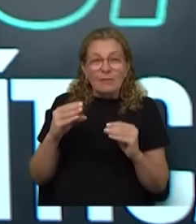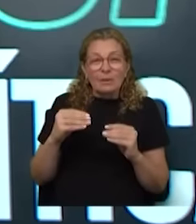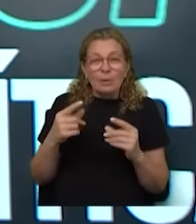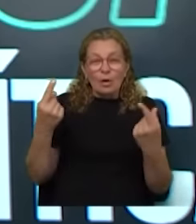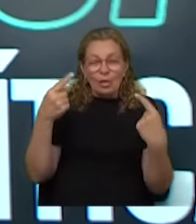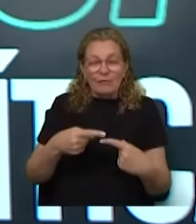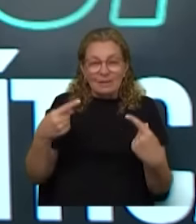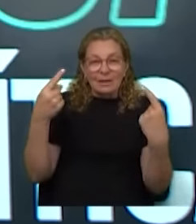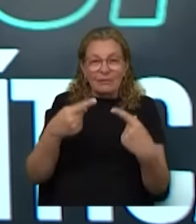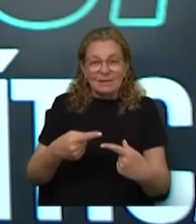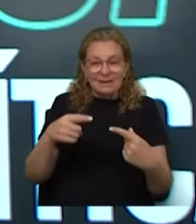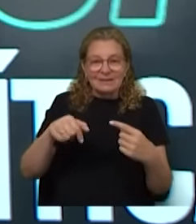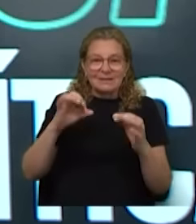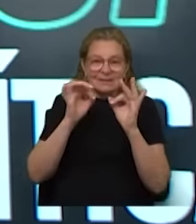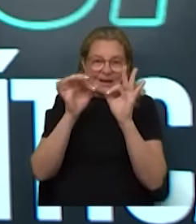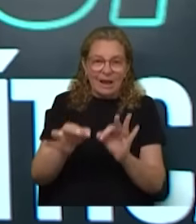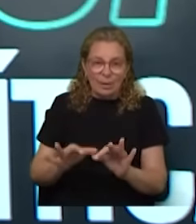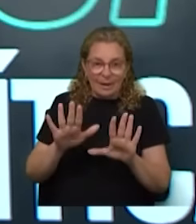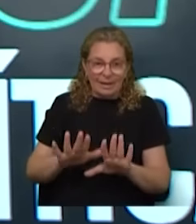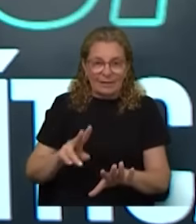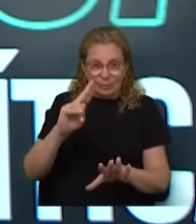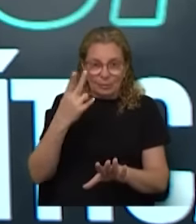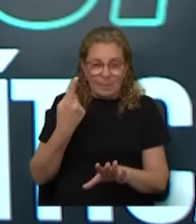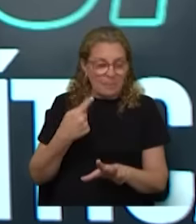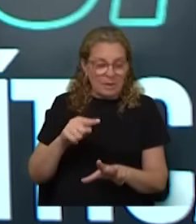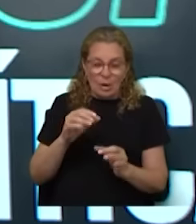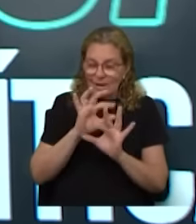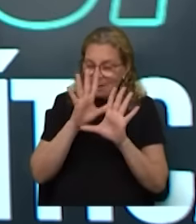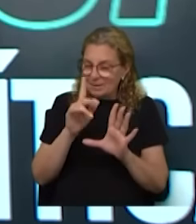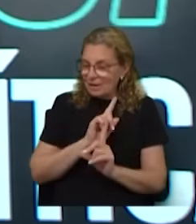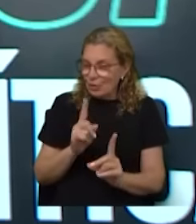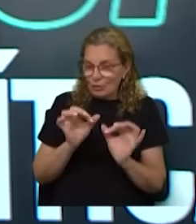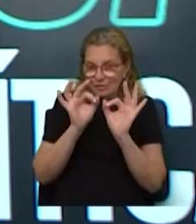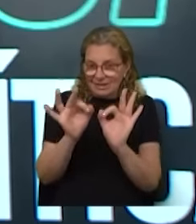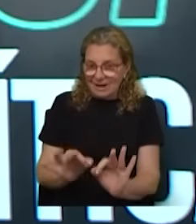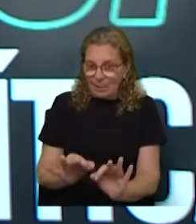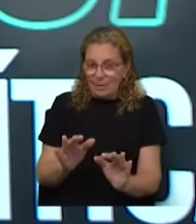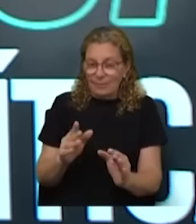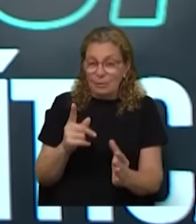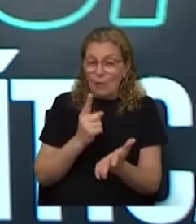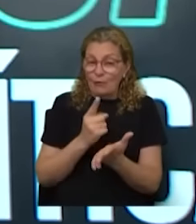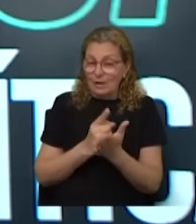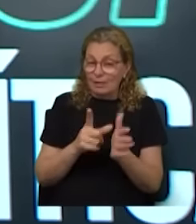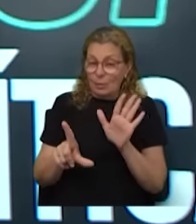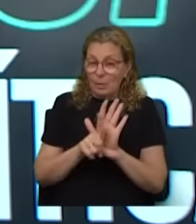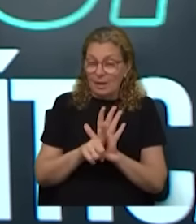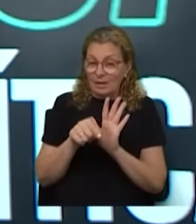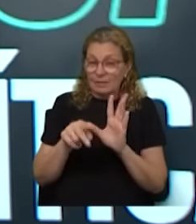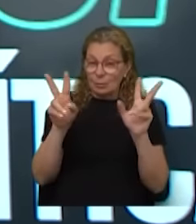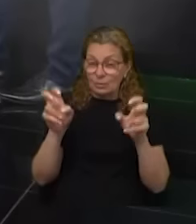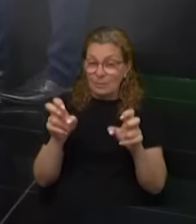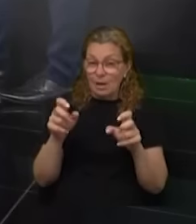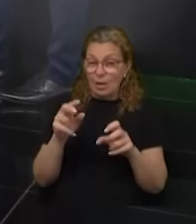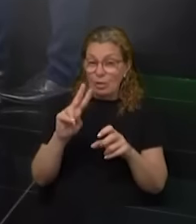los debates llegaron como para quedarse al Uruguay y en realidad no claramente no llegaron para quedarse si no se obliga por ley ese es un tema tuvimos en